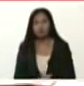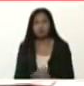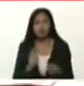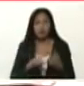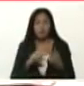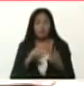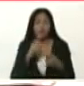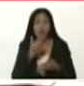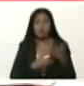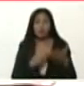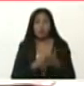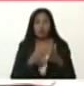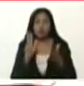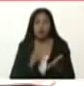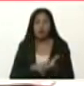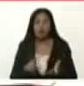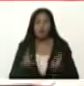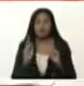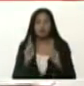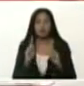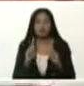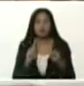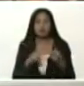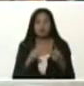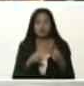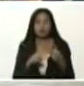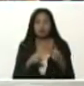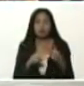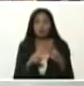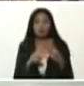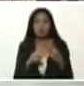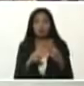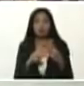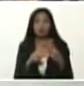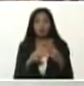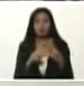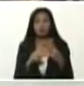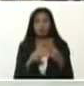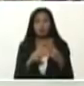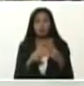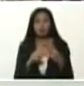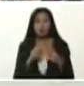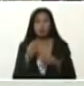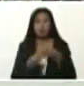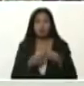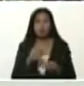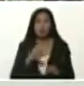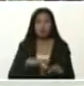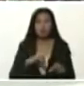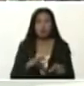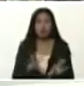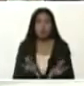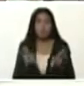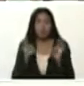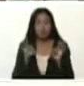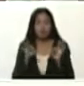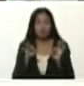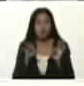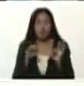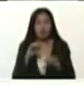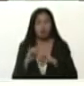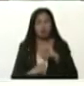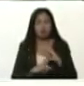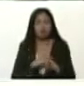propuesta aprobada. En segundo lugar, la creación de un fondo especial para la procura internacional